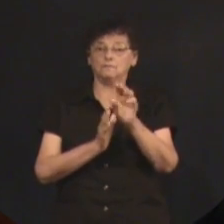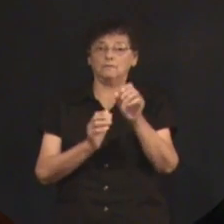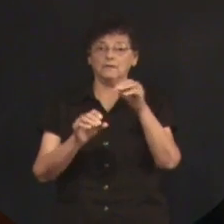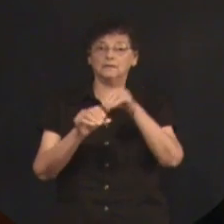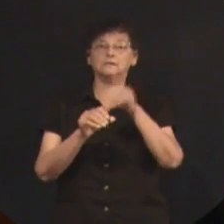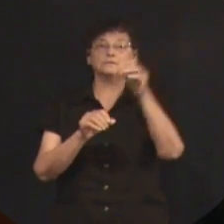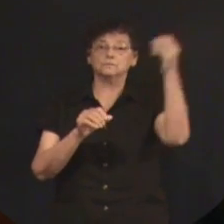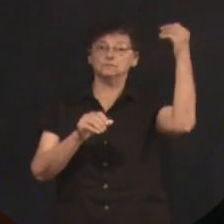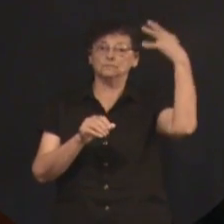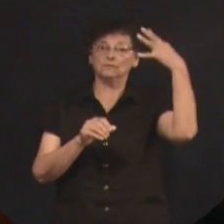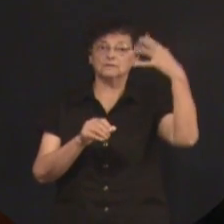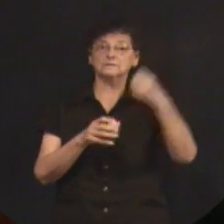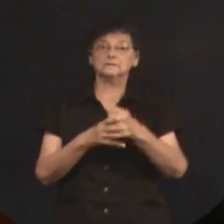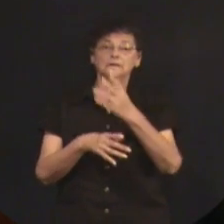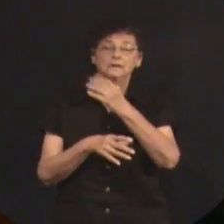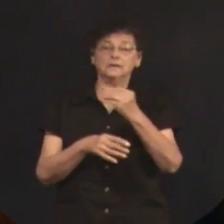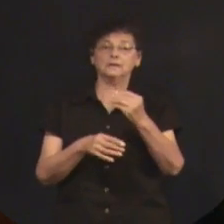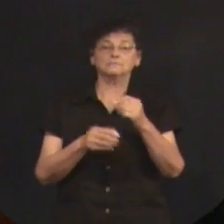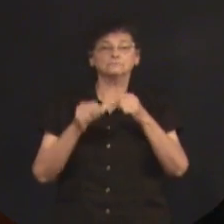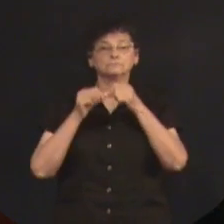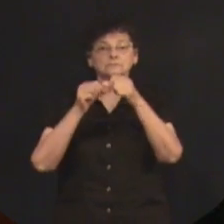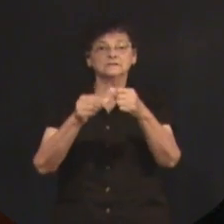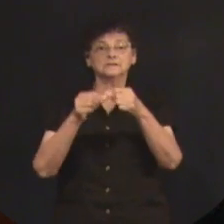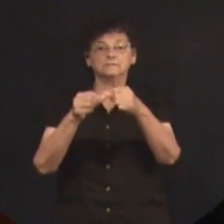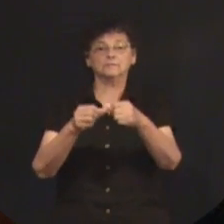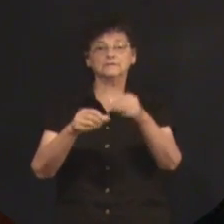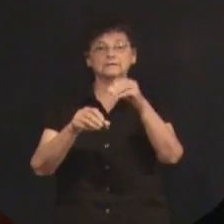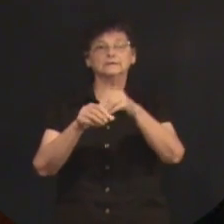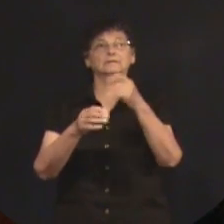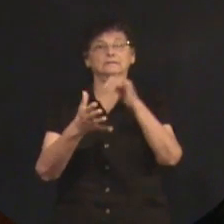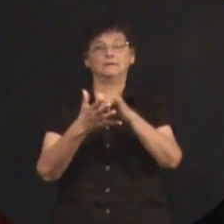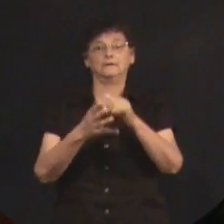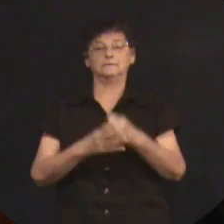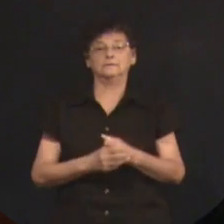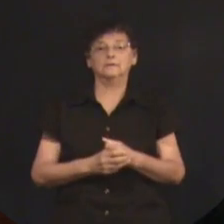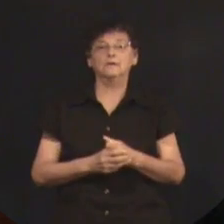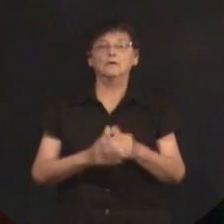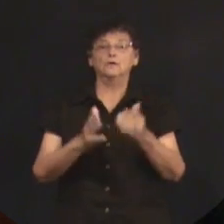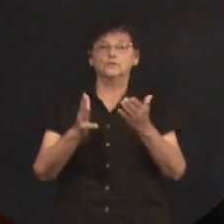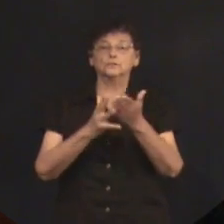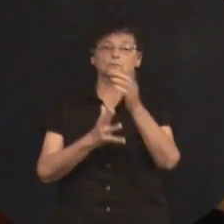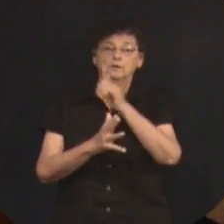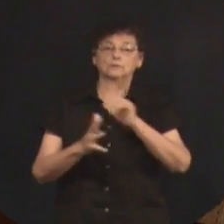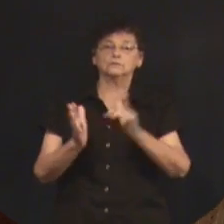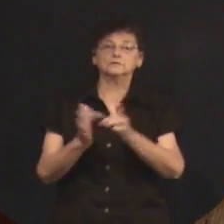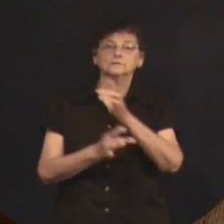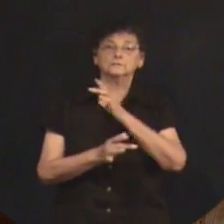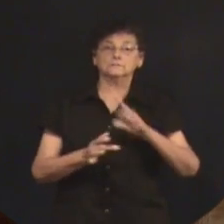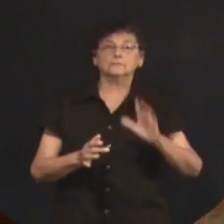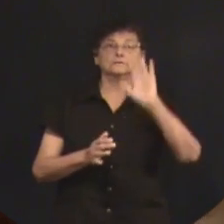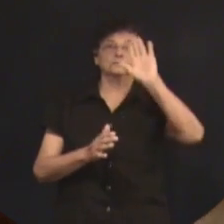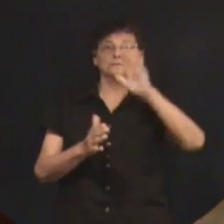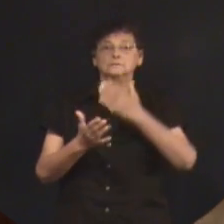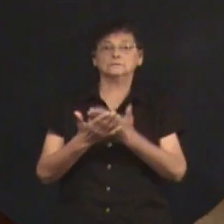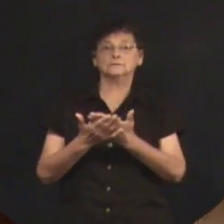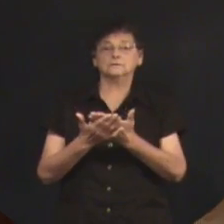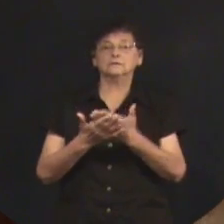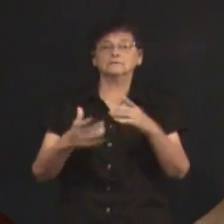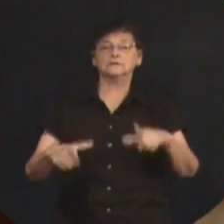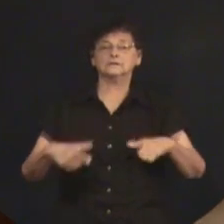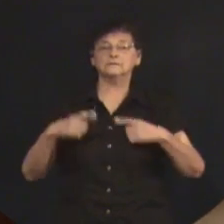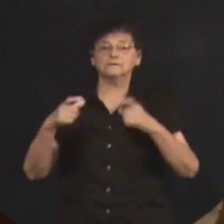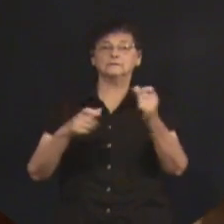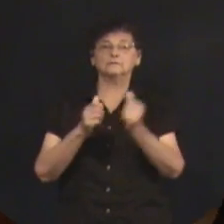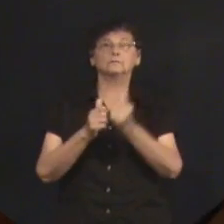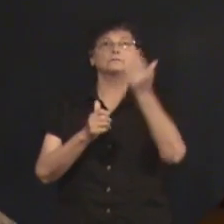en tu gracia y perseveremos en ella. Por nuestro Señor Jesucristo, tu Hijo, que